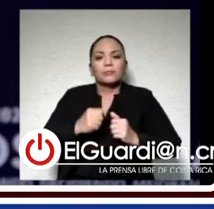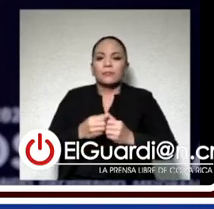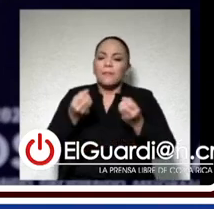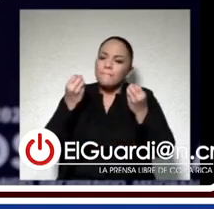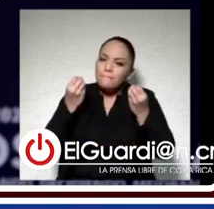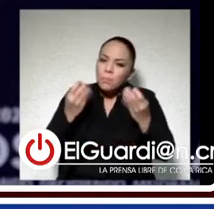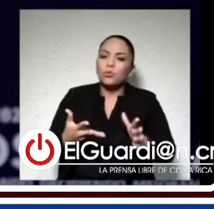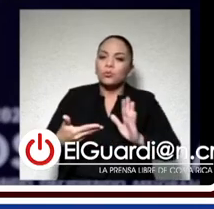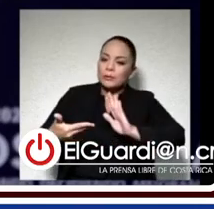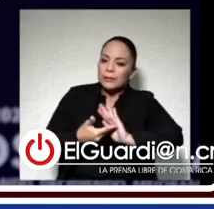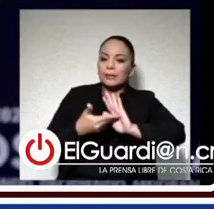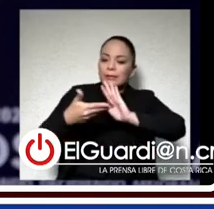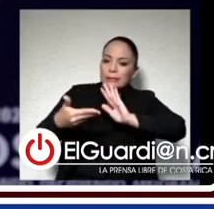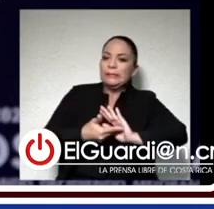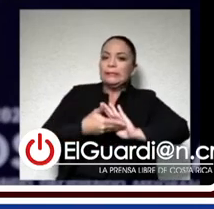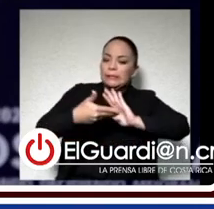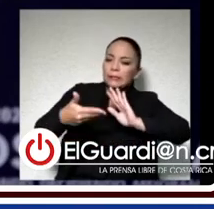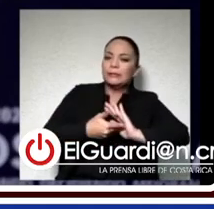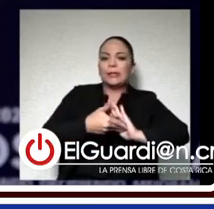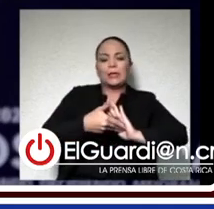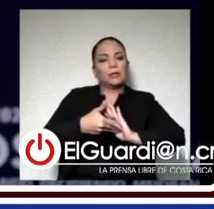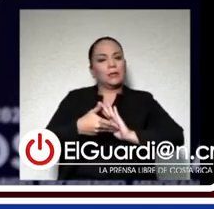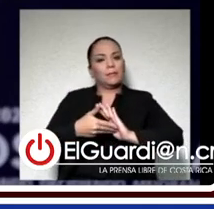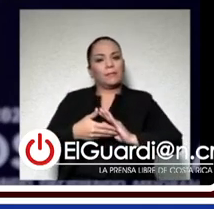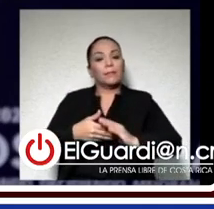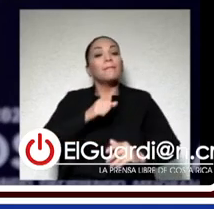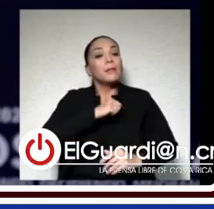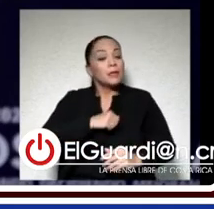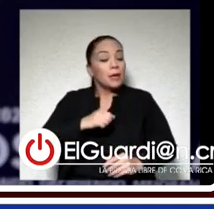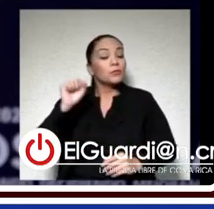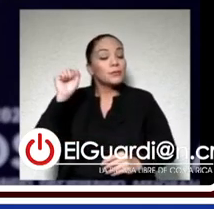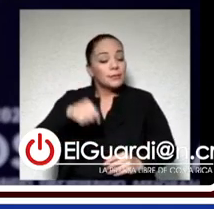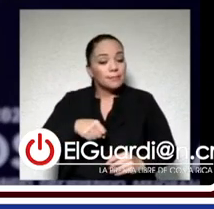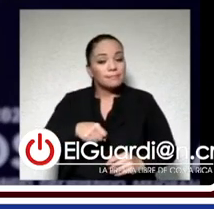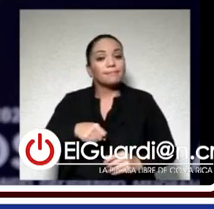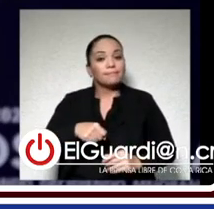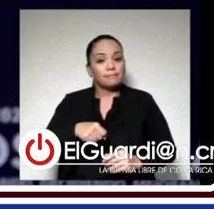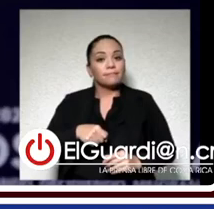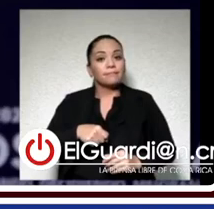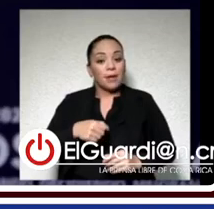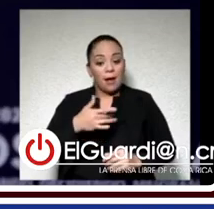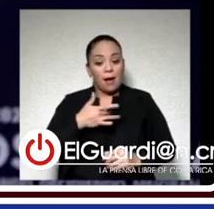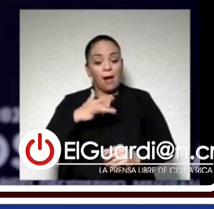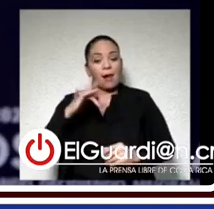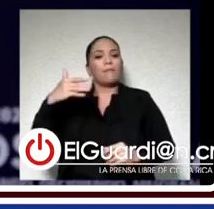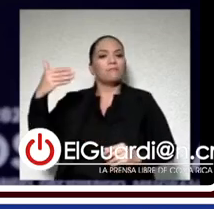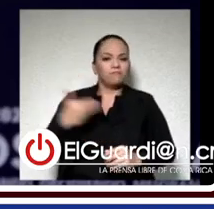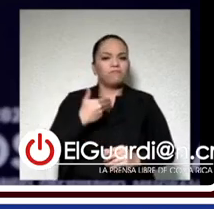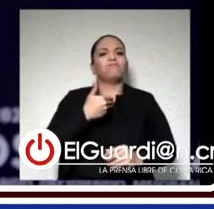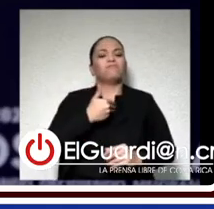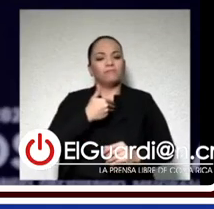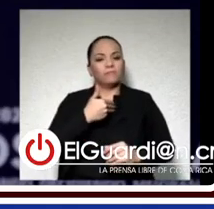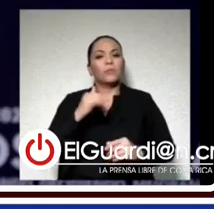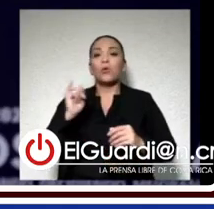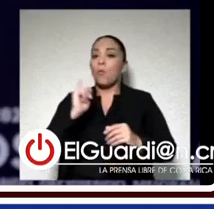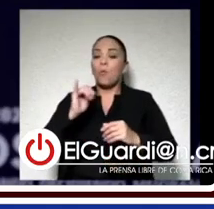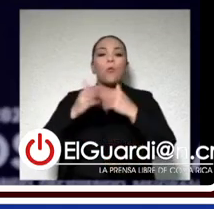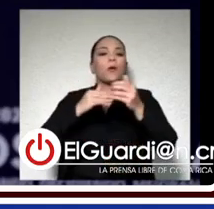tantos ataques incesantes. Me hirieron, sí, me tocaron el alma, como cualquier otro ser